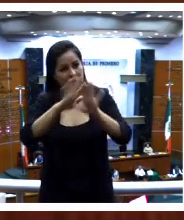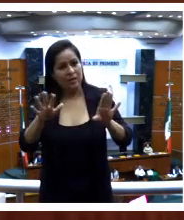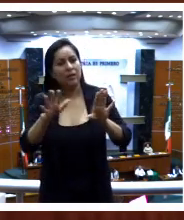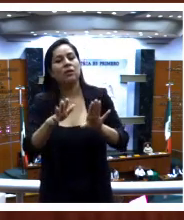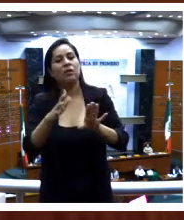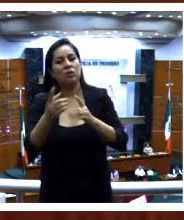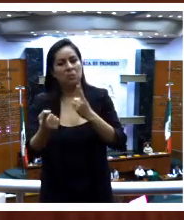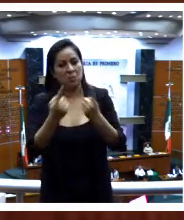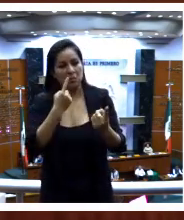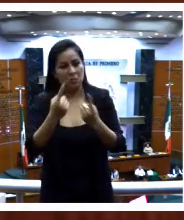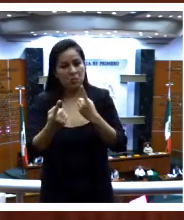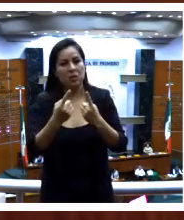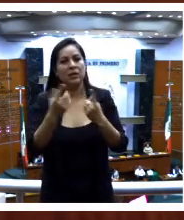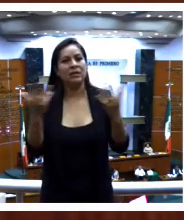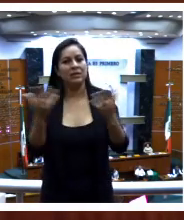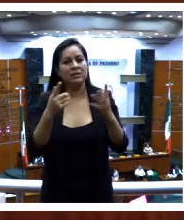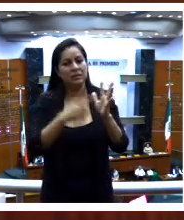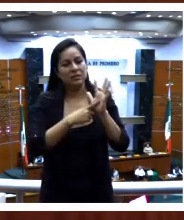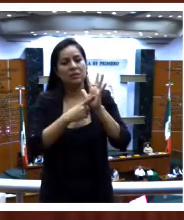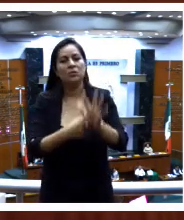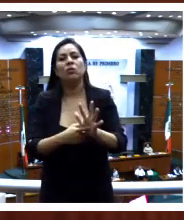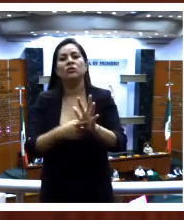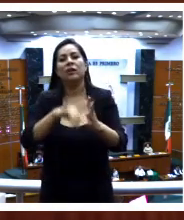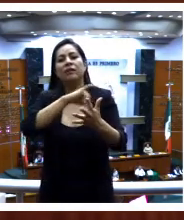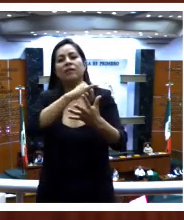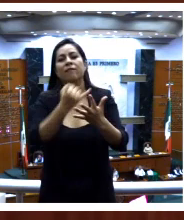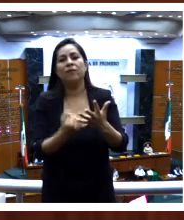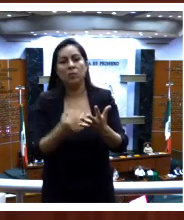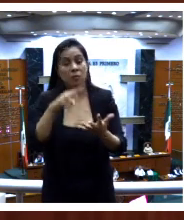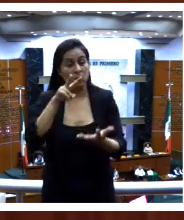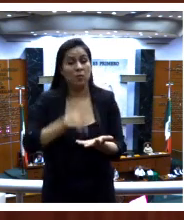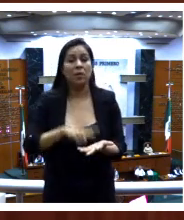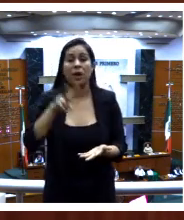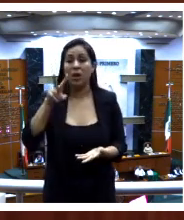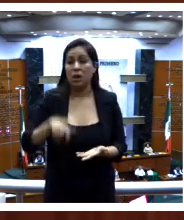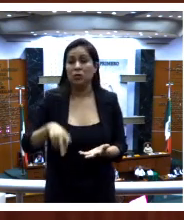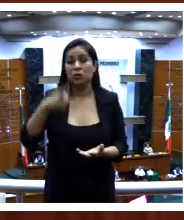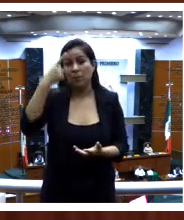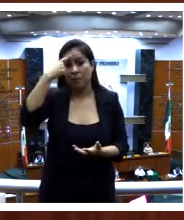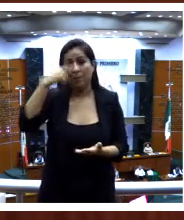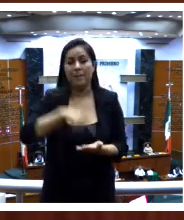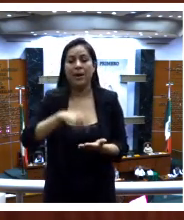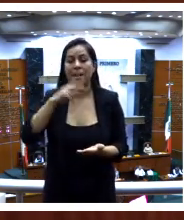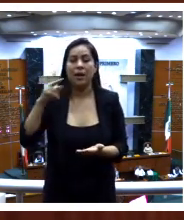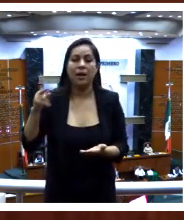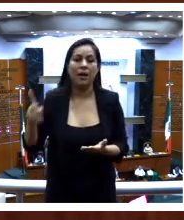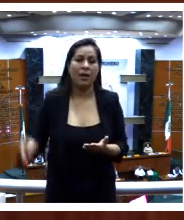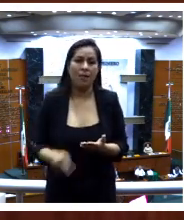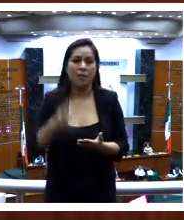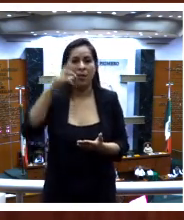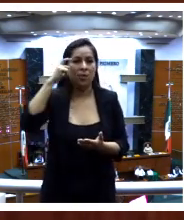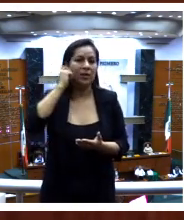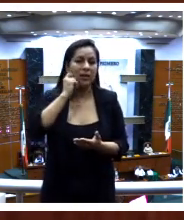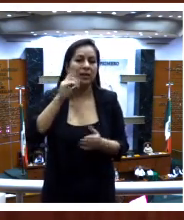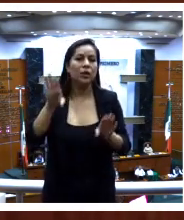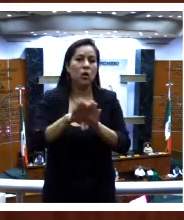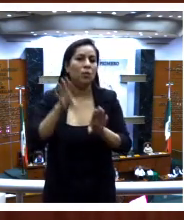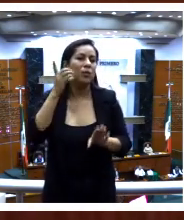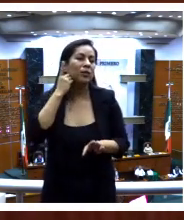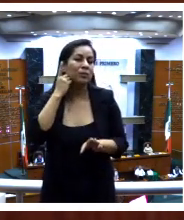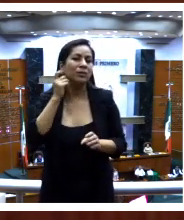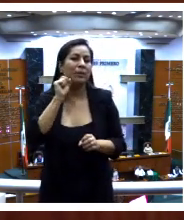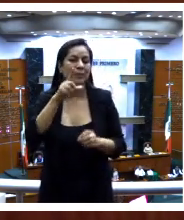conducido en este ejercicio de rendición de cuentas muy valioso para el pueblo de Guerrero. Y como legisladora